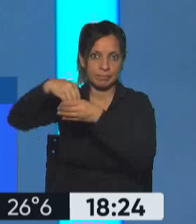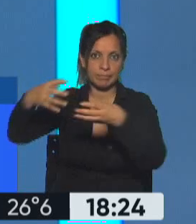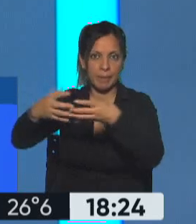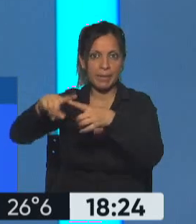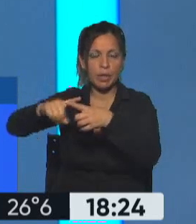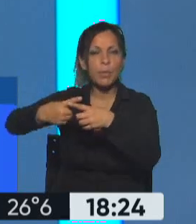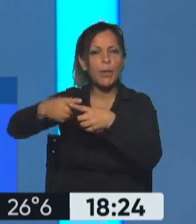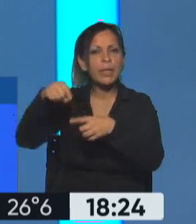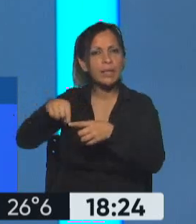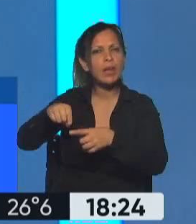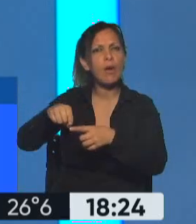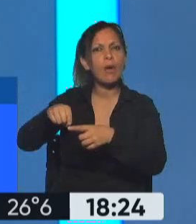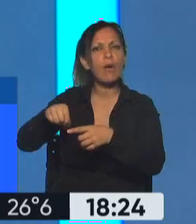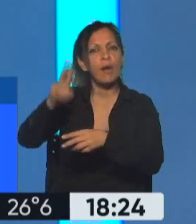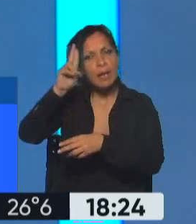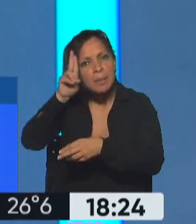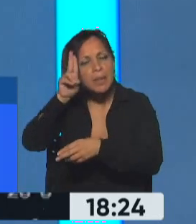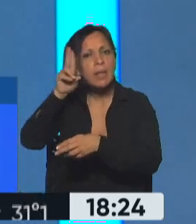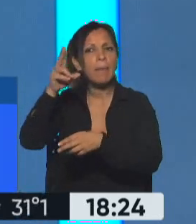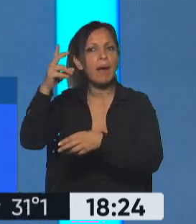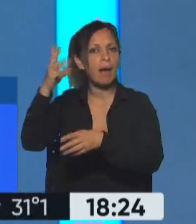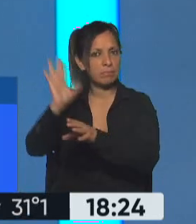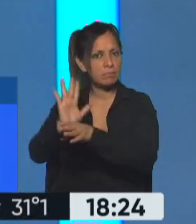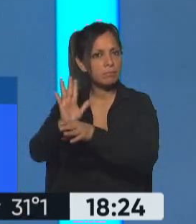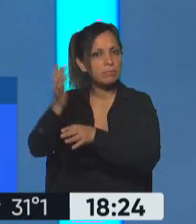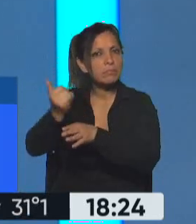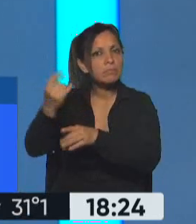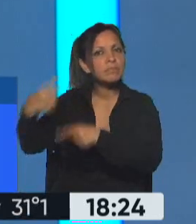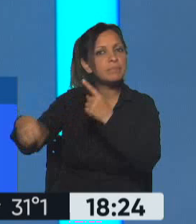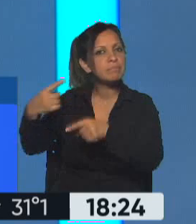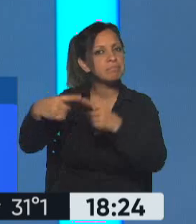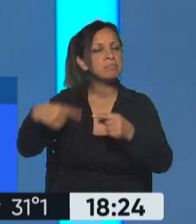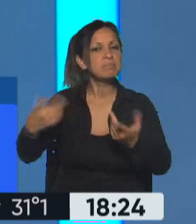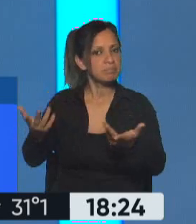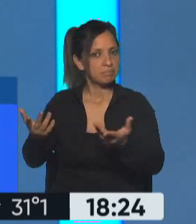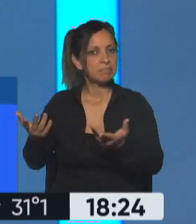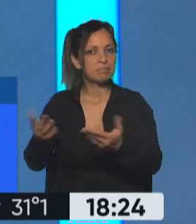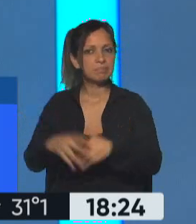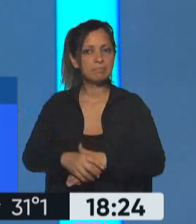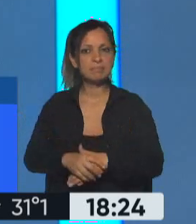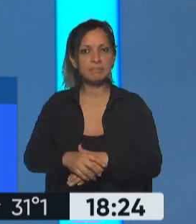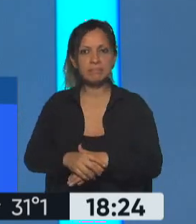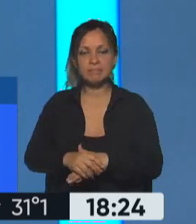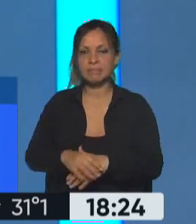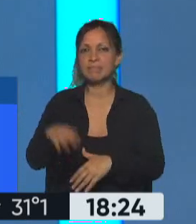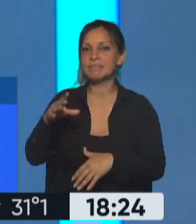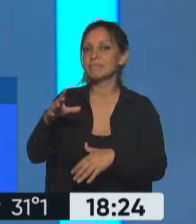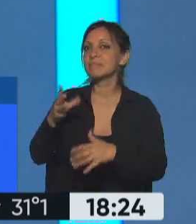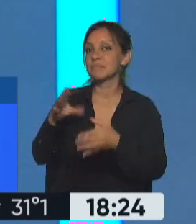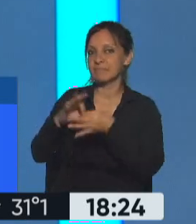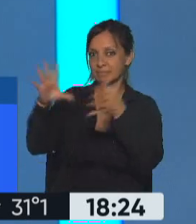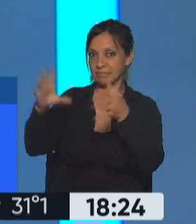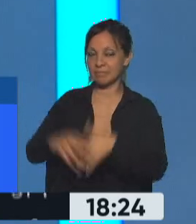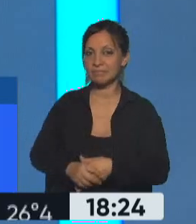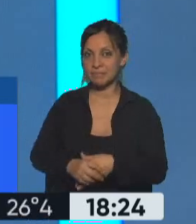partido que iba a respetar ciertos lineamientos de lo que es un escenario democrático. Hubo